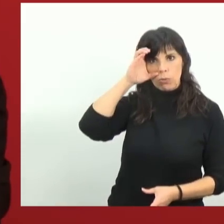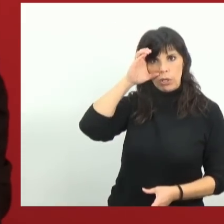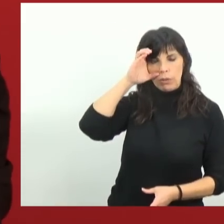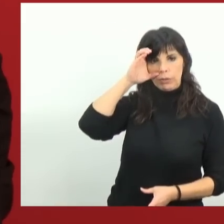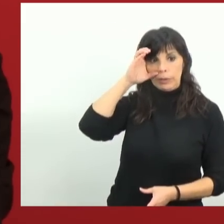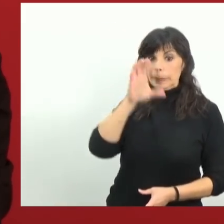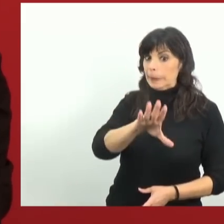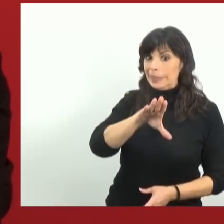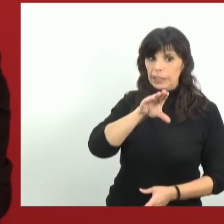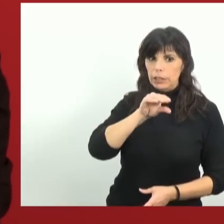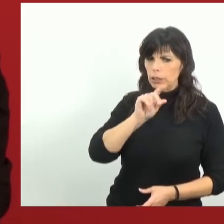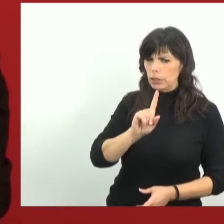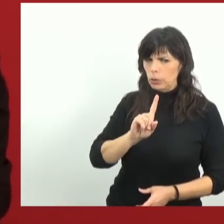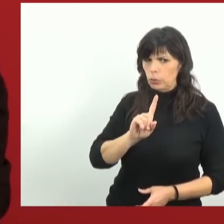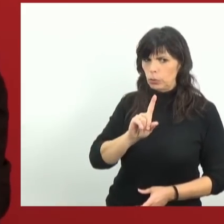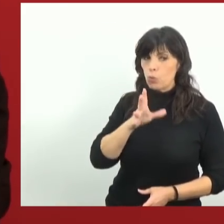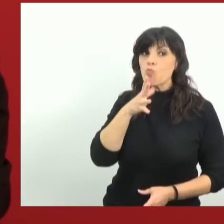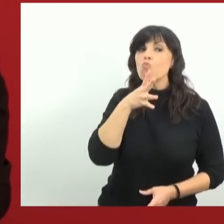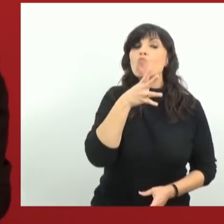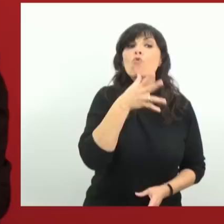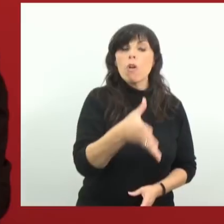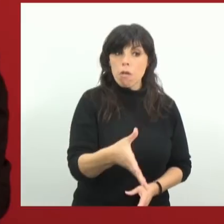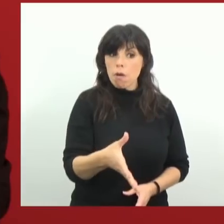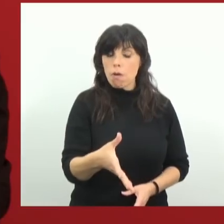y no la entiende, ¿por qué?